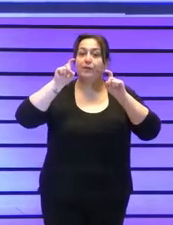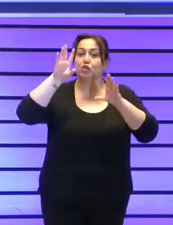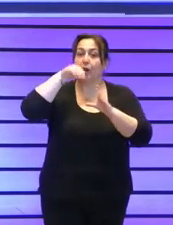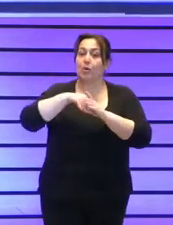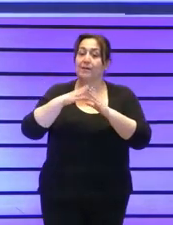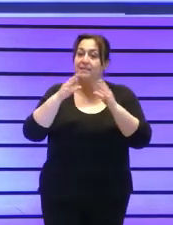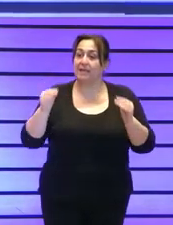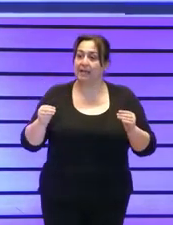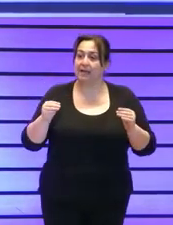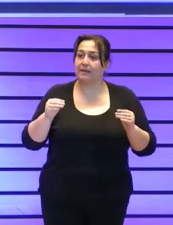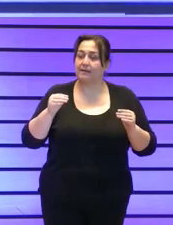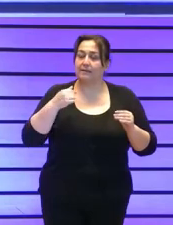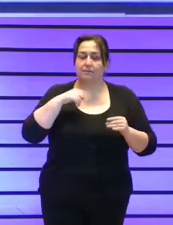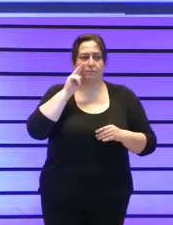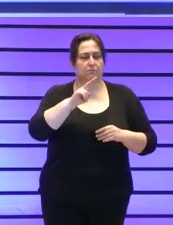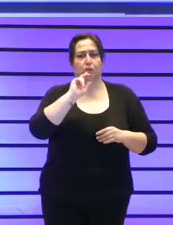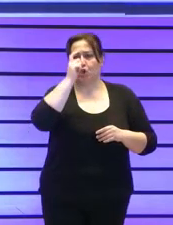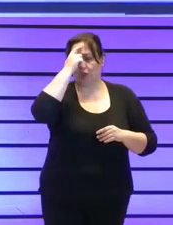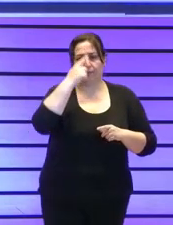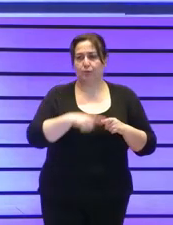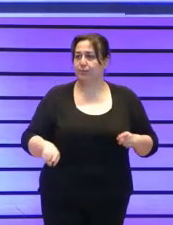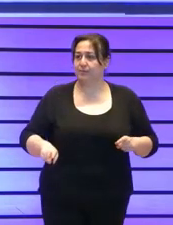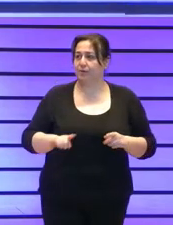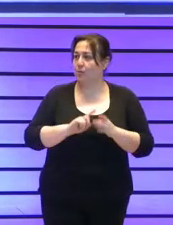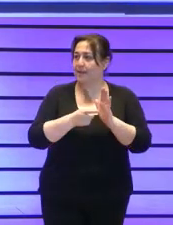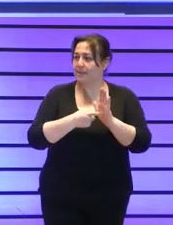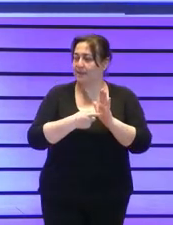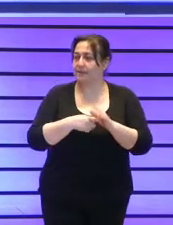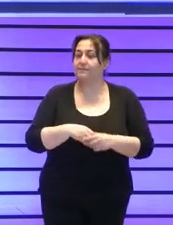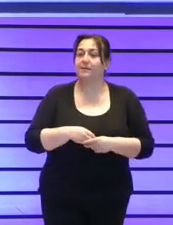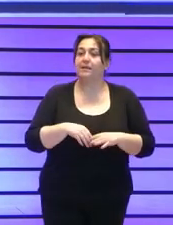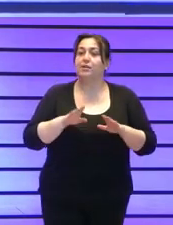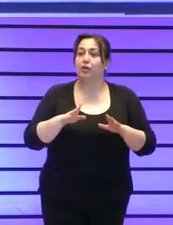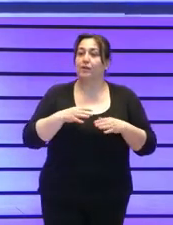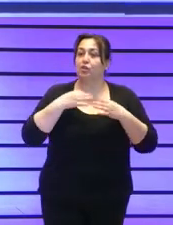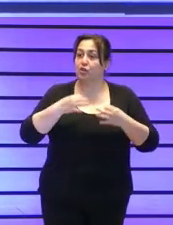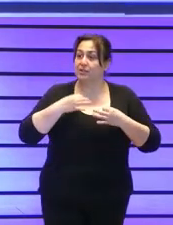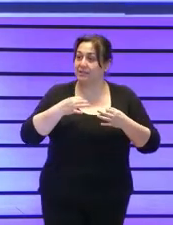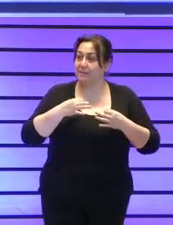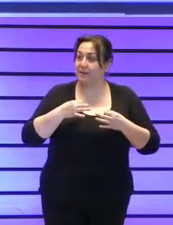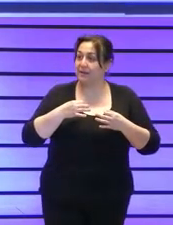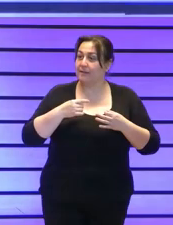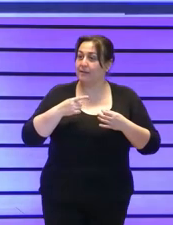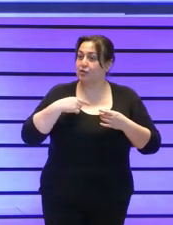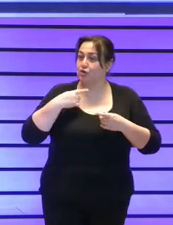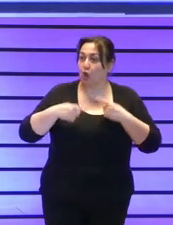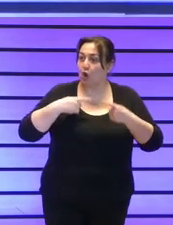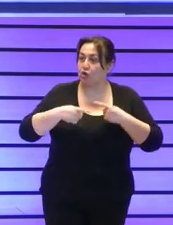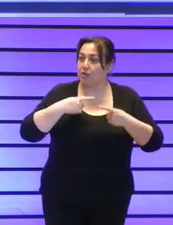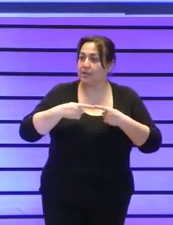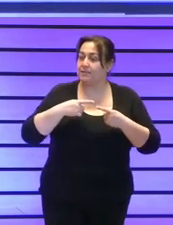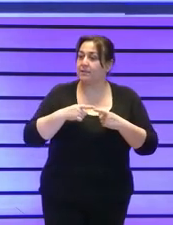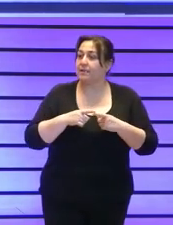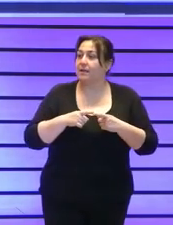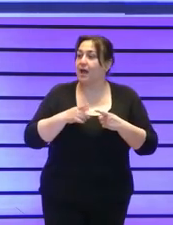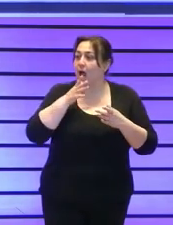universitaria, y me ha cambiado el paradigma totalmente. Entonces, yo estoy todo el día recibiendo de plena, yo y mis estudiantes, ¿no?